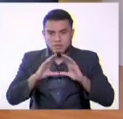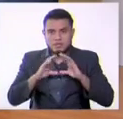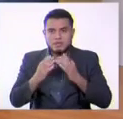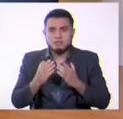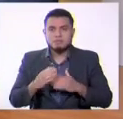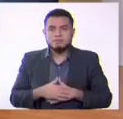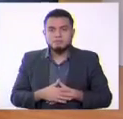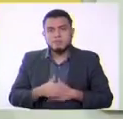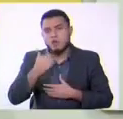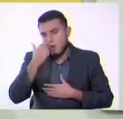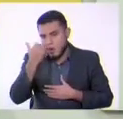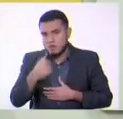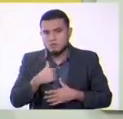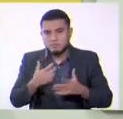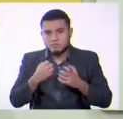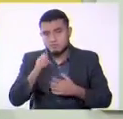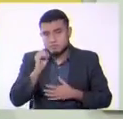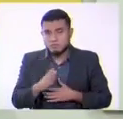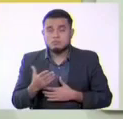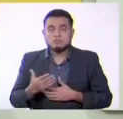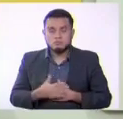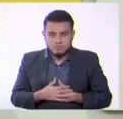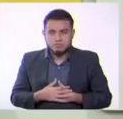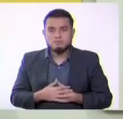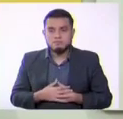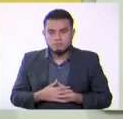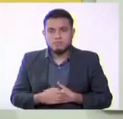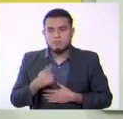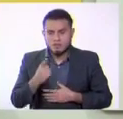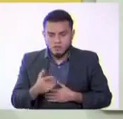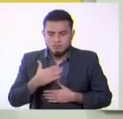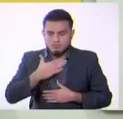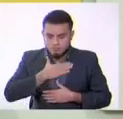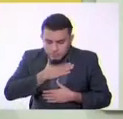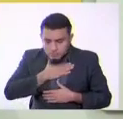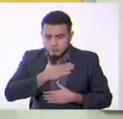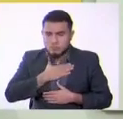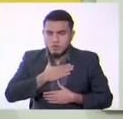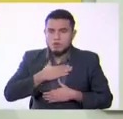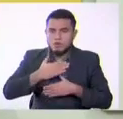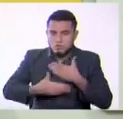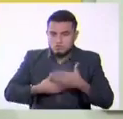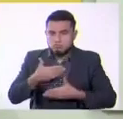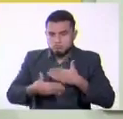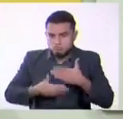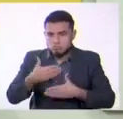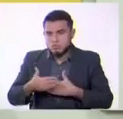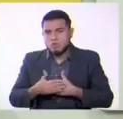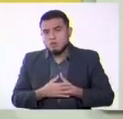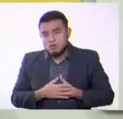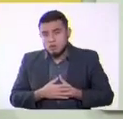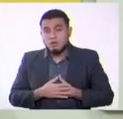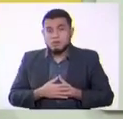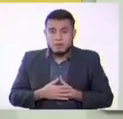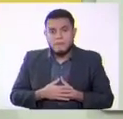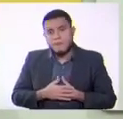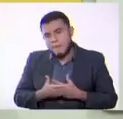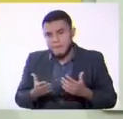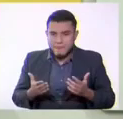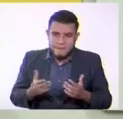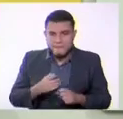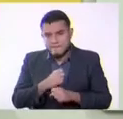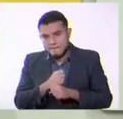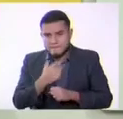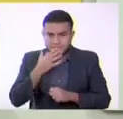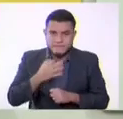bien, jóvenes, yo quiero decirles que efectivamente están pasando por un proceso bastante interesante, a veces no tan seguro, no tan